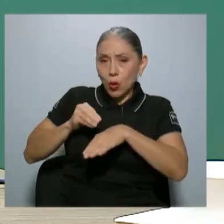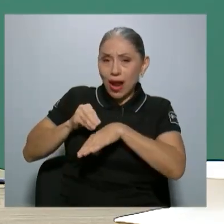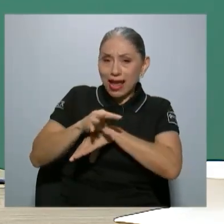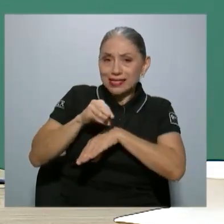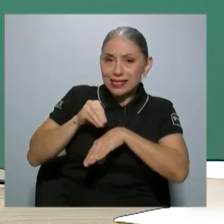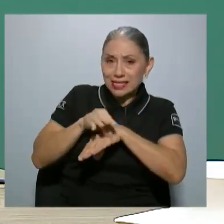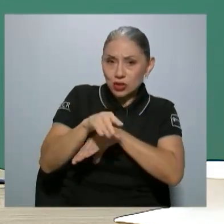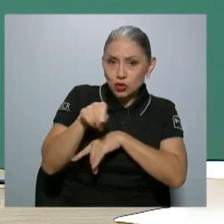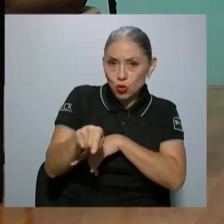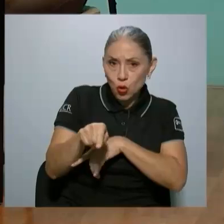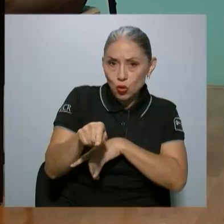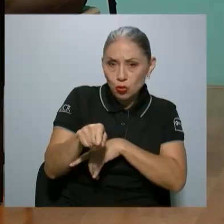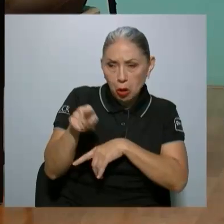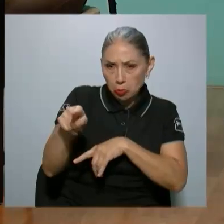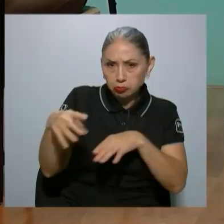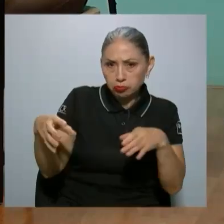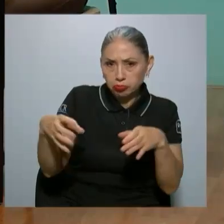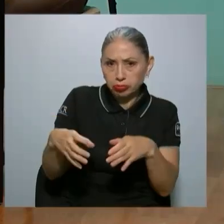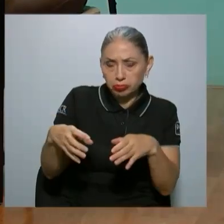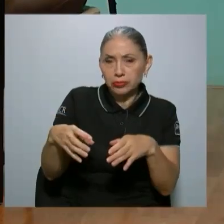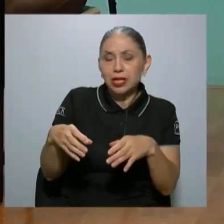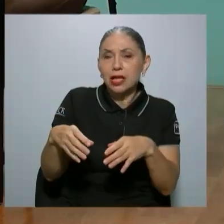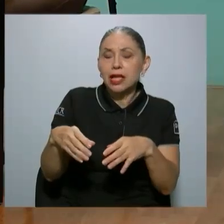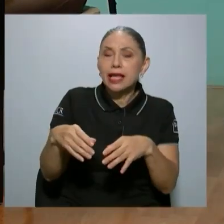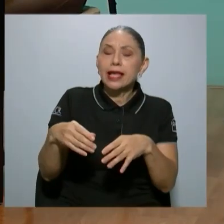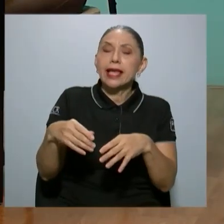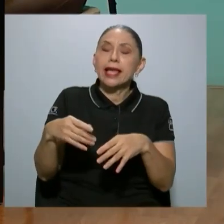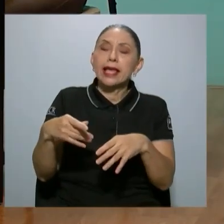llamara, hizo que